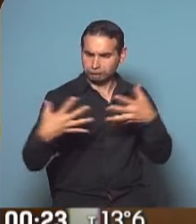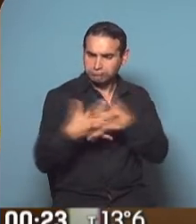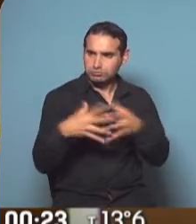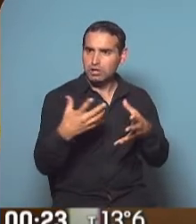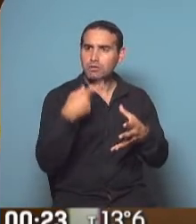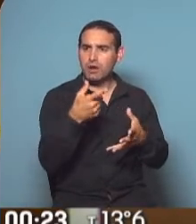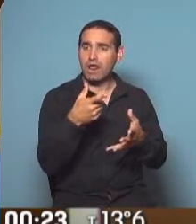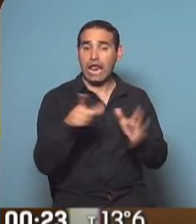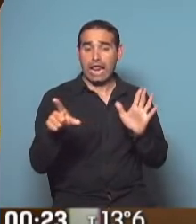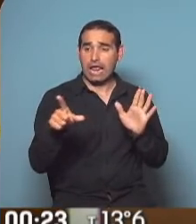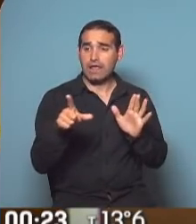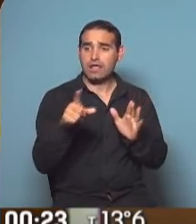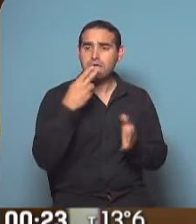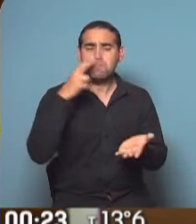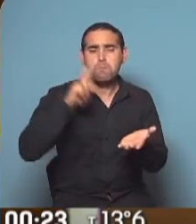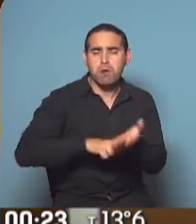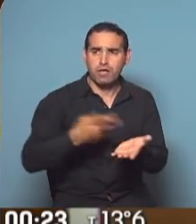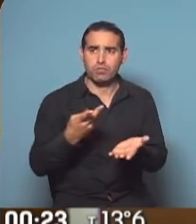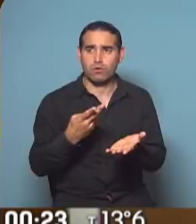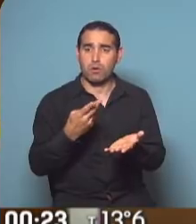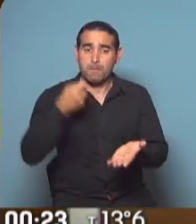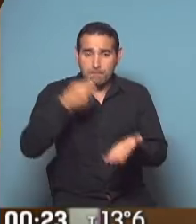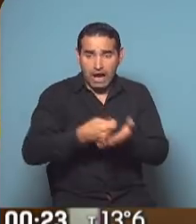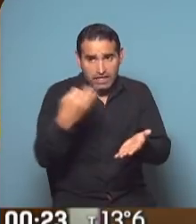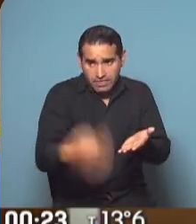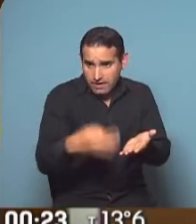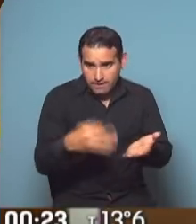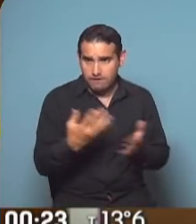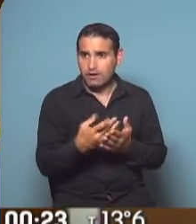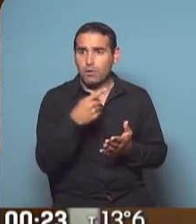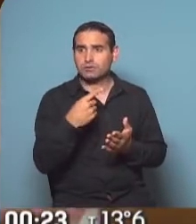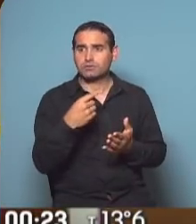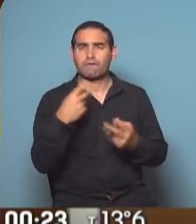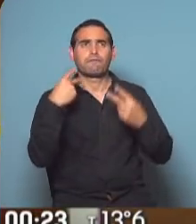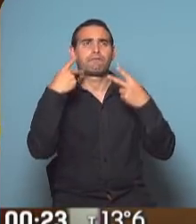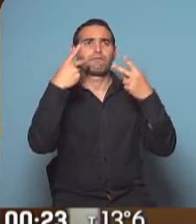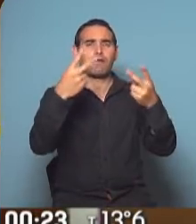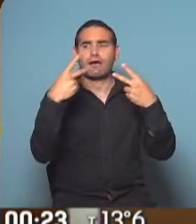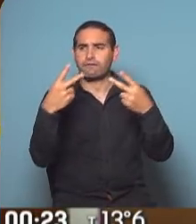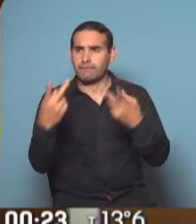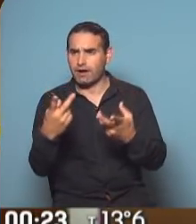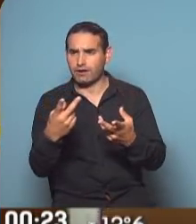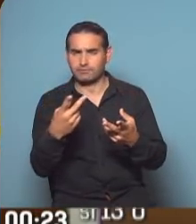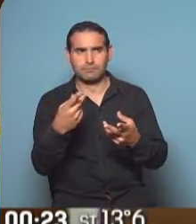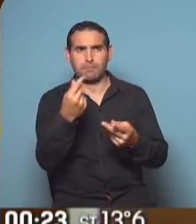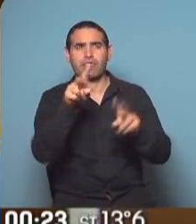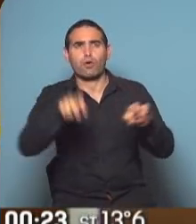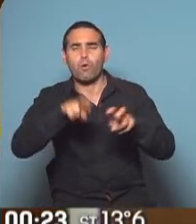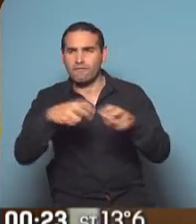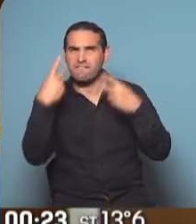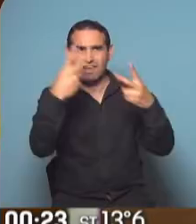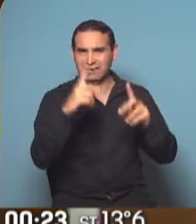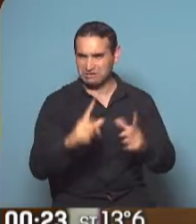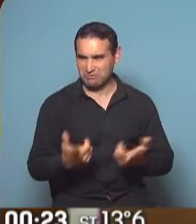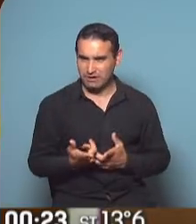impuestos ni inventarse fueros ni de darse pasaje cuando ven a tres cuadras el congreso ni evitar la